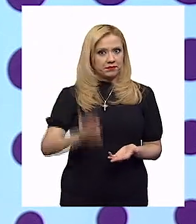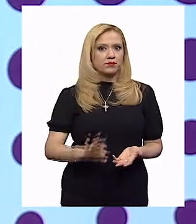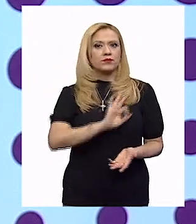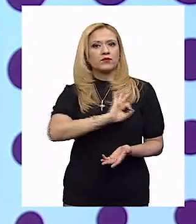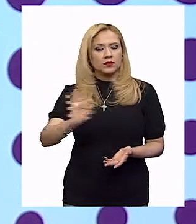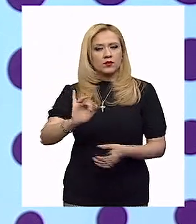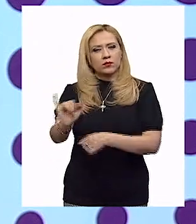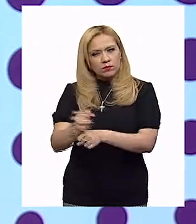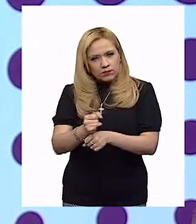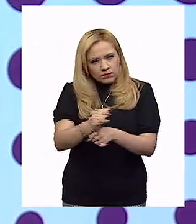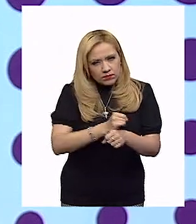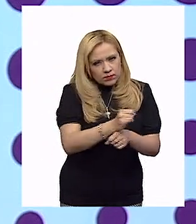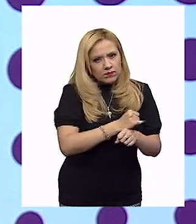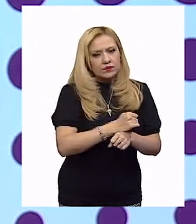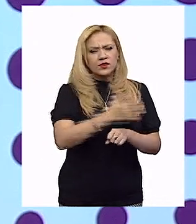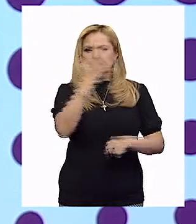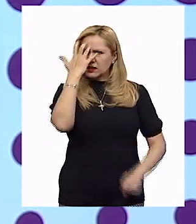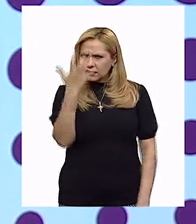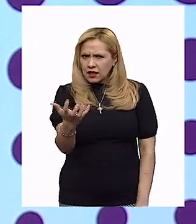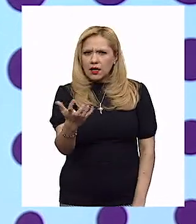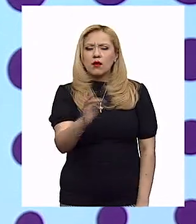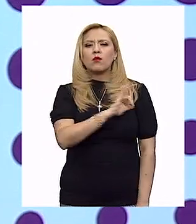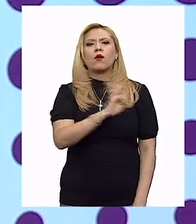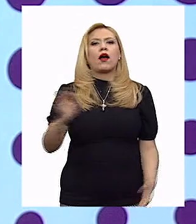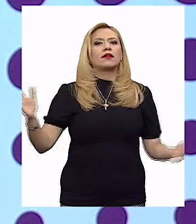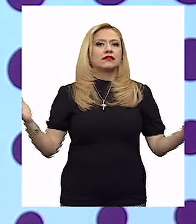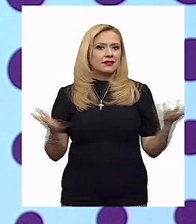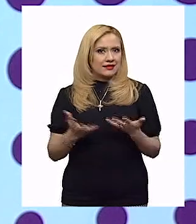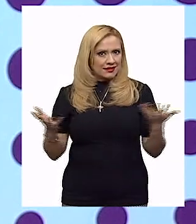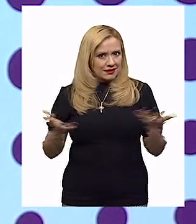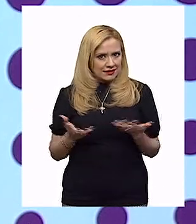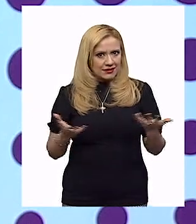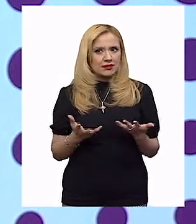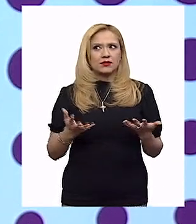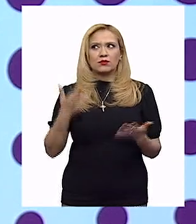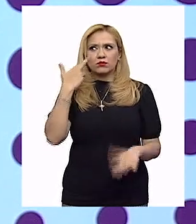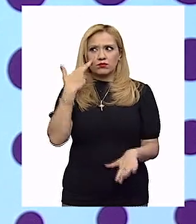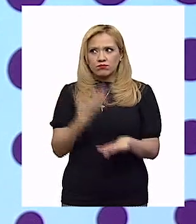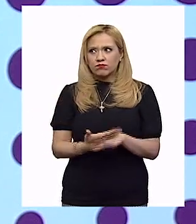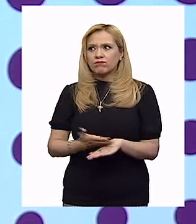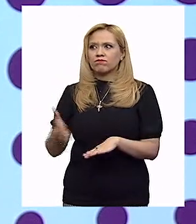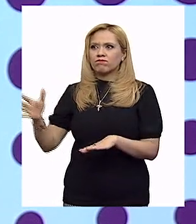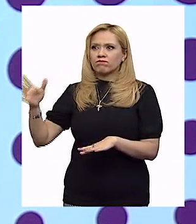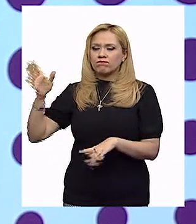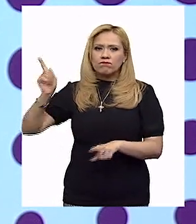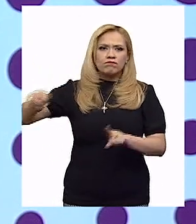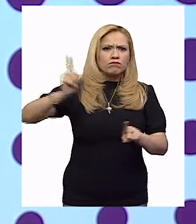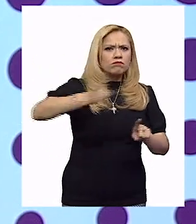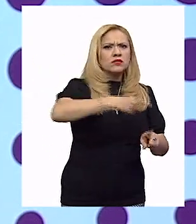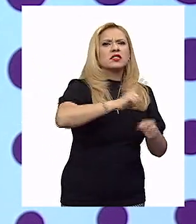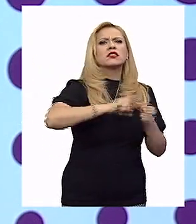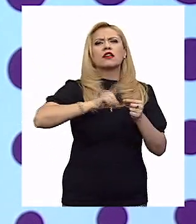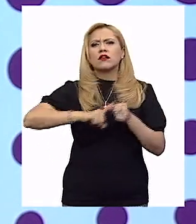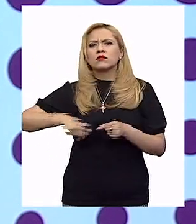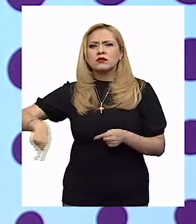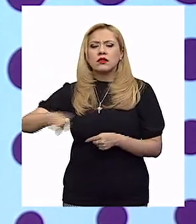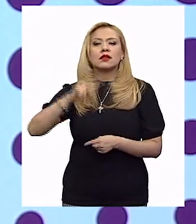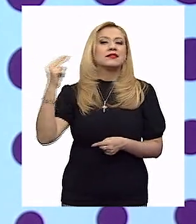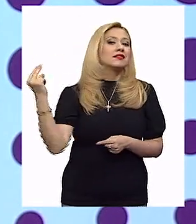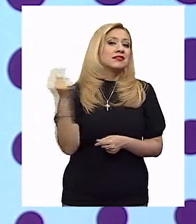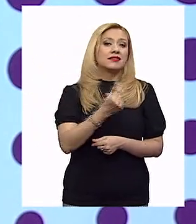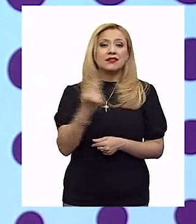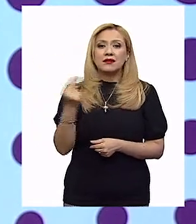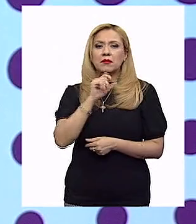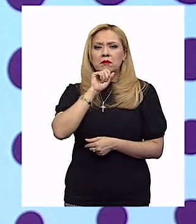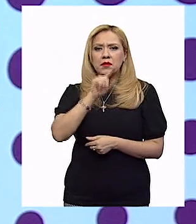de una investigación seria y que pueda llevarse a cabo las responsabilidades y la imputación de responsabilidades, se necesitan